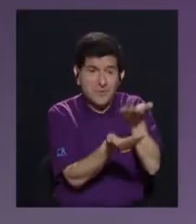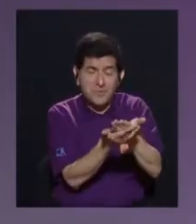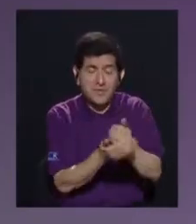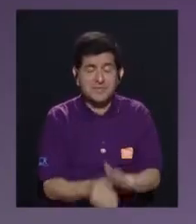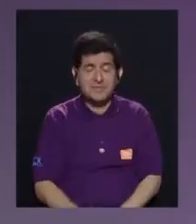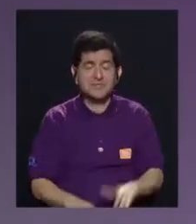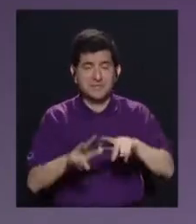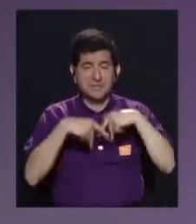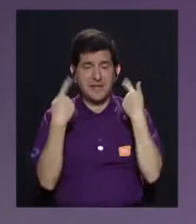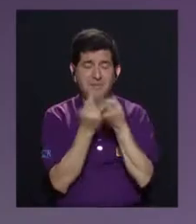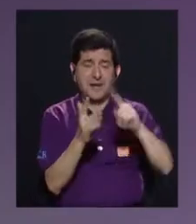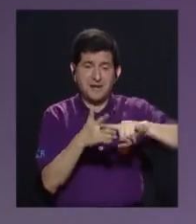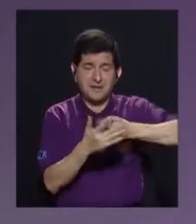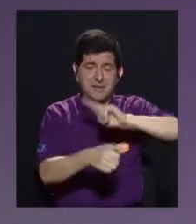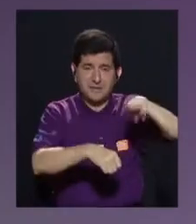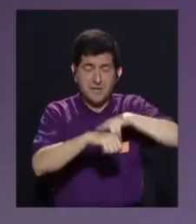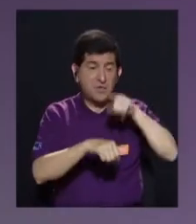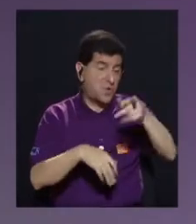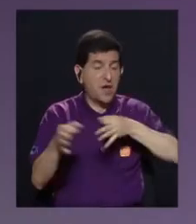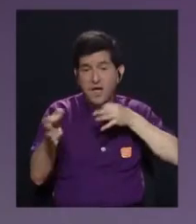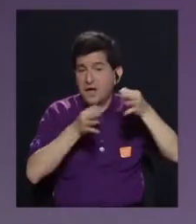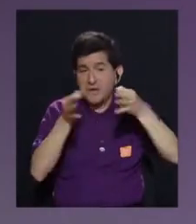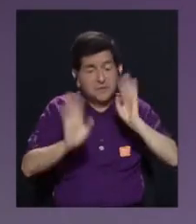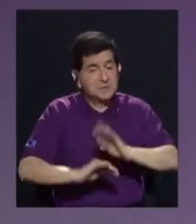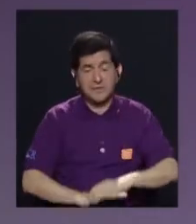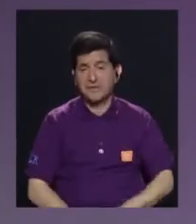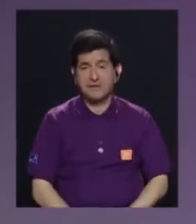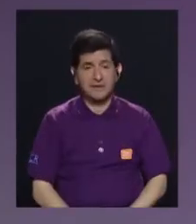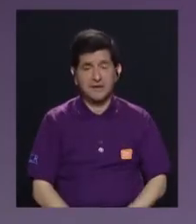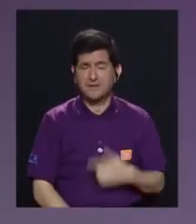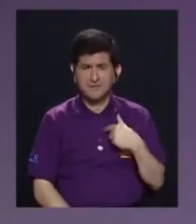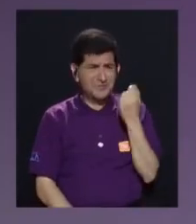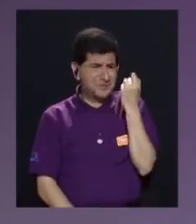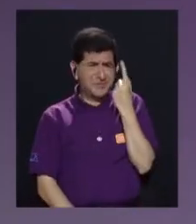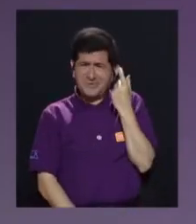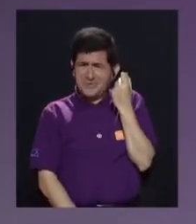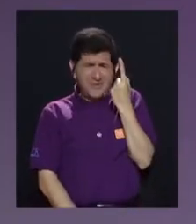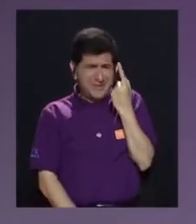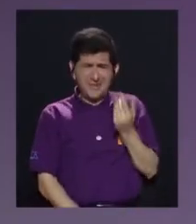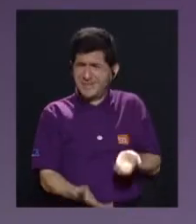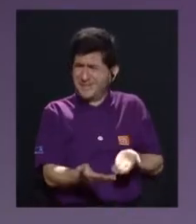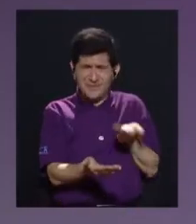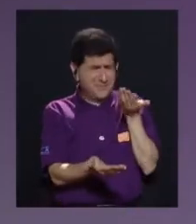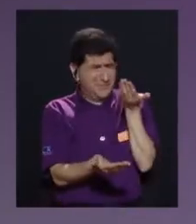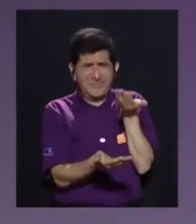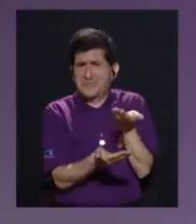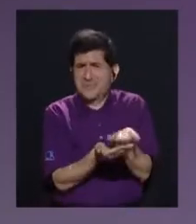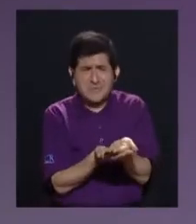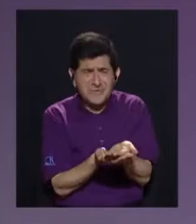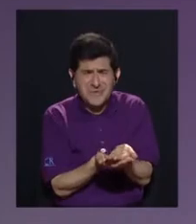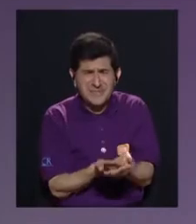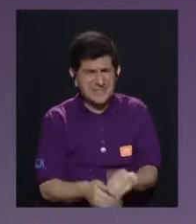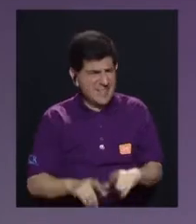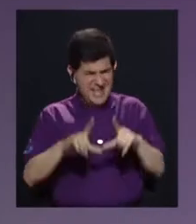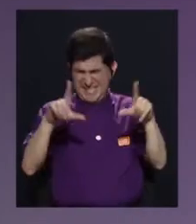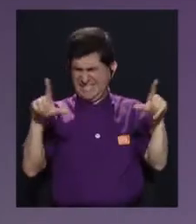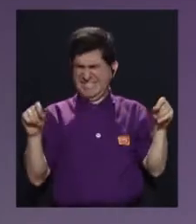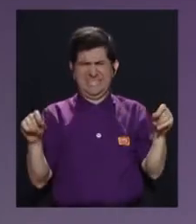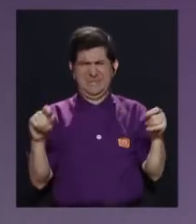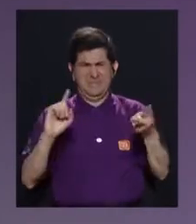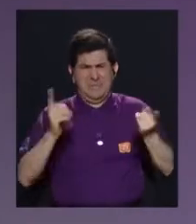partido de restauración tendrían que explicarlo porque la verdad es que no entiendo cuáles son propuestas este extremas